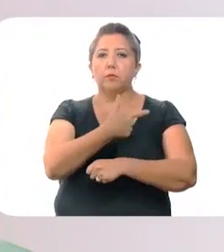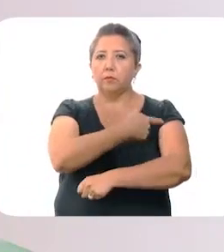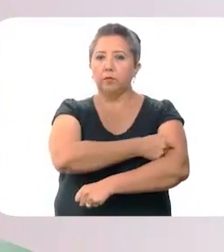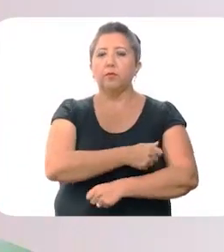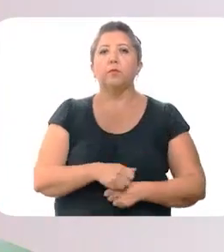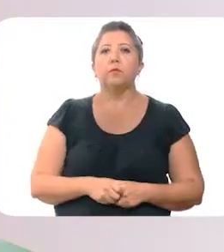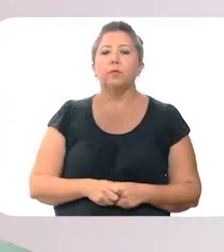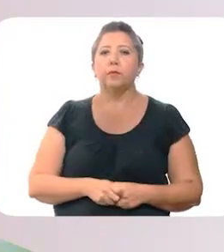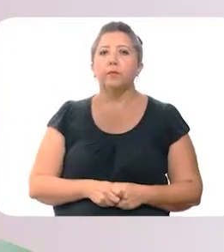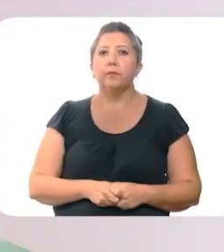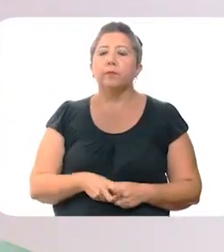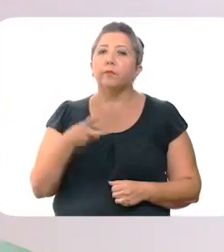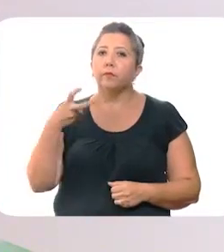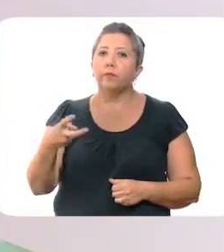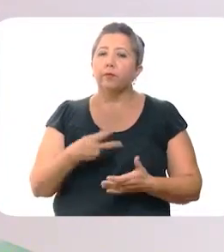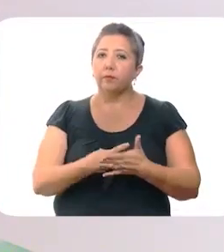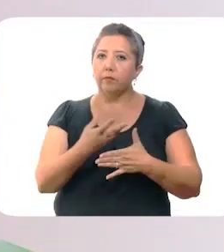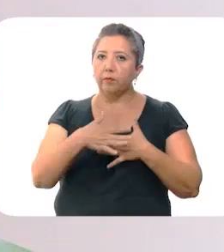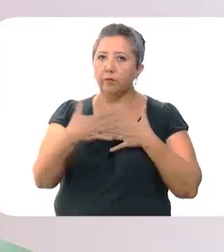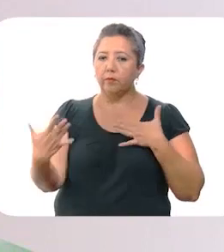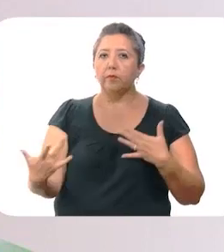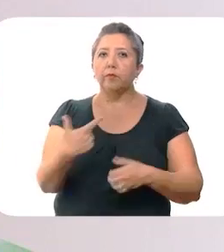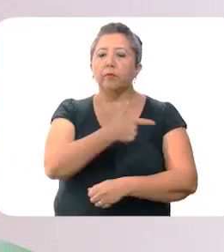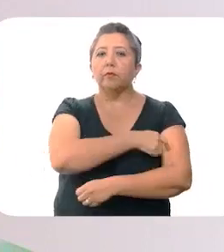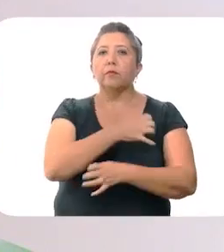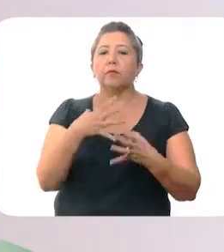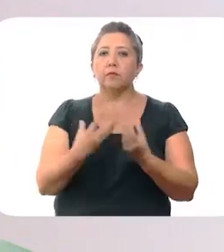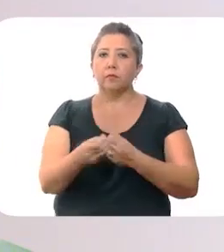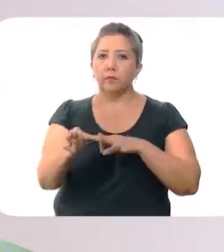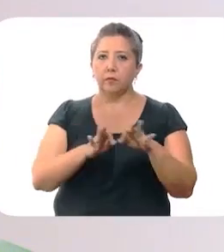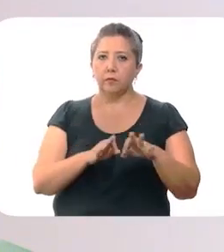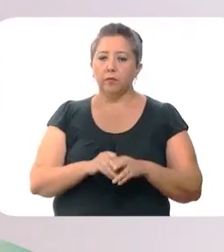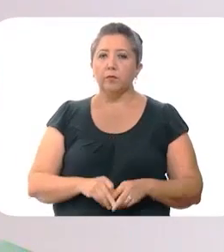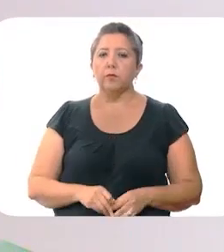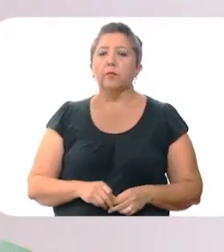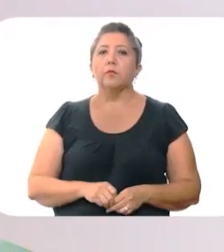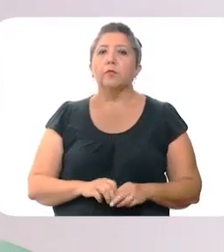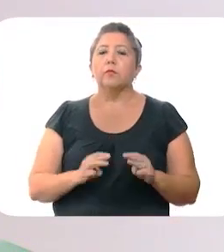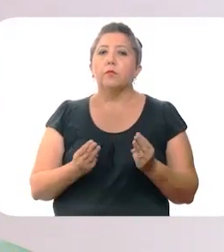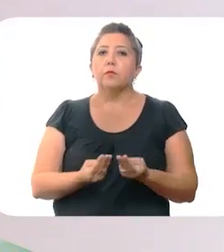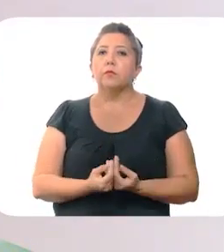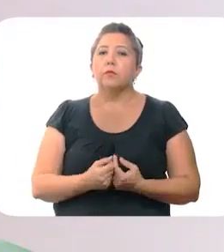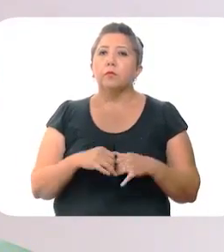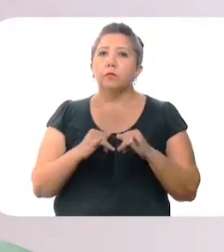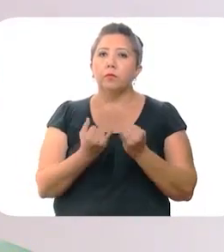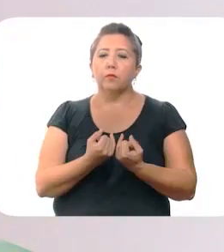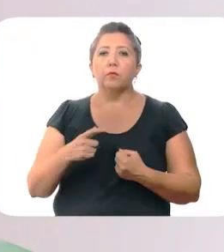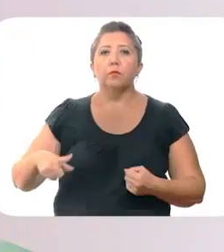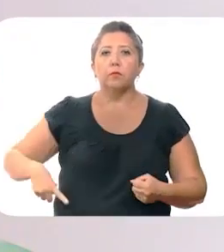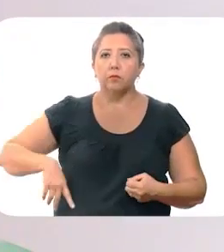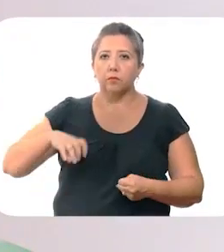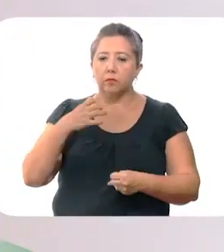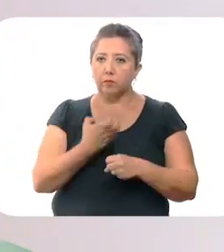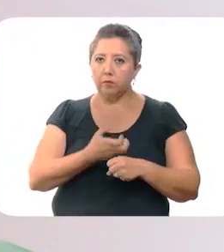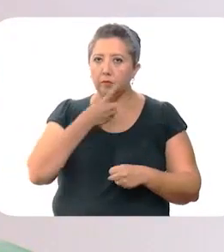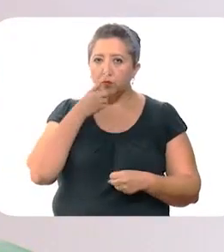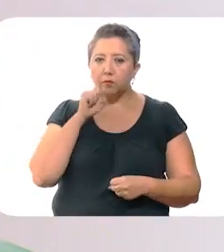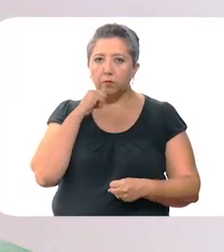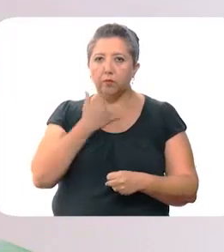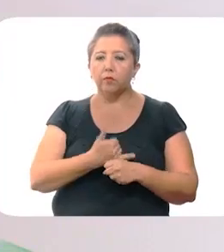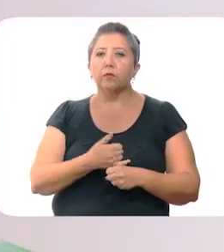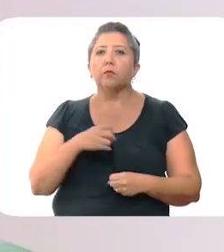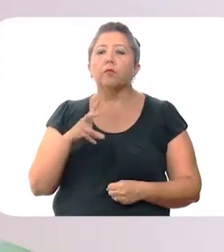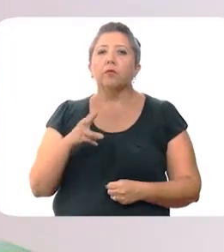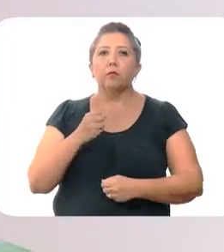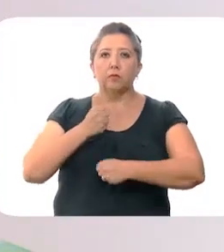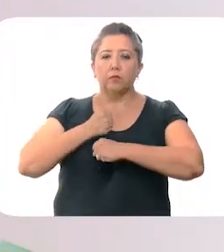dosis. En estos procesos de vacunación estamos trabajando de manera conjunta con el Gobierno del Estado, la Secretaría de